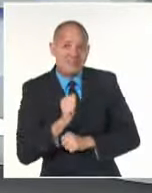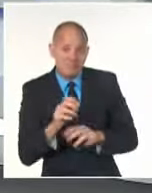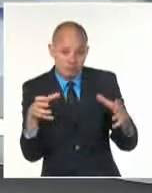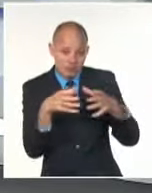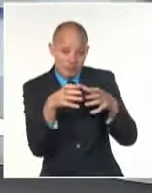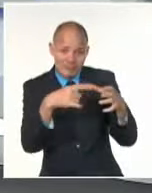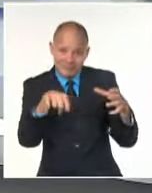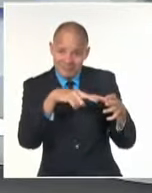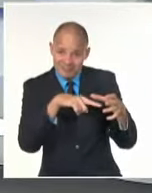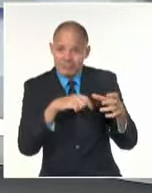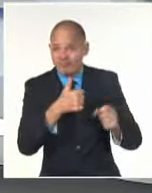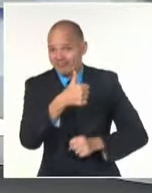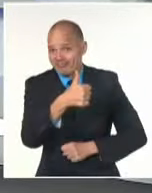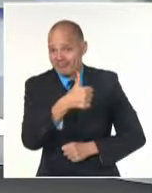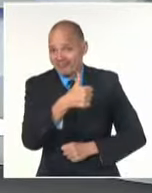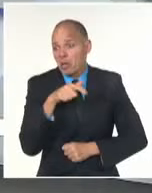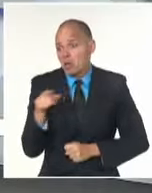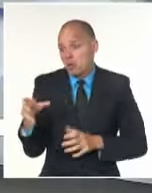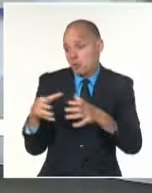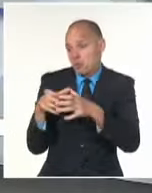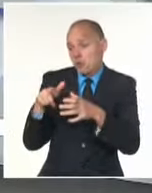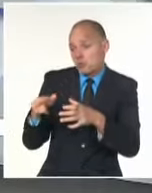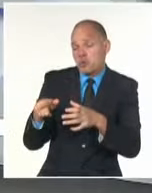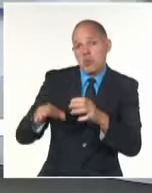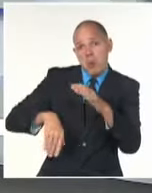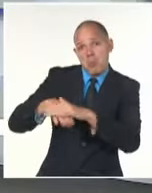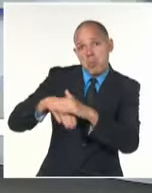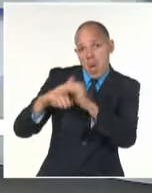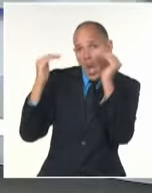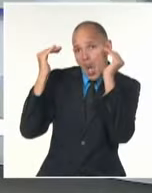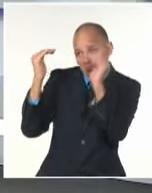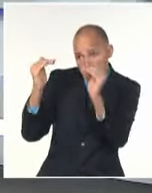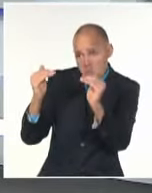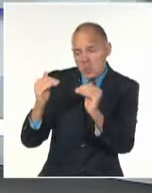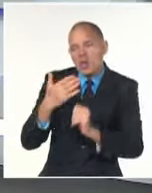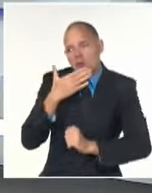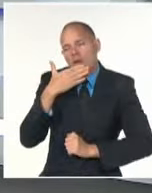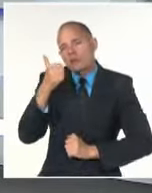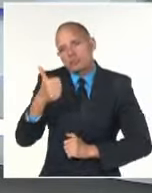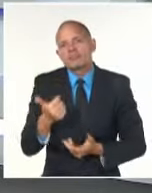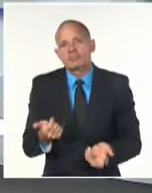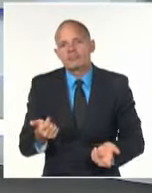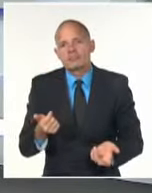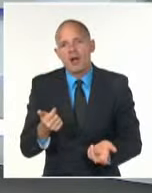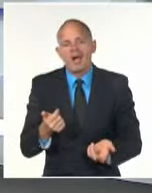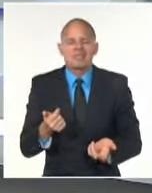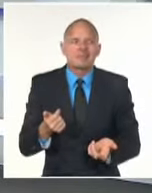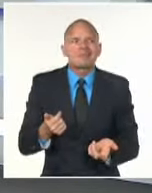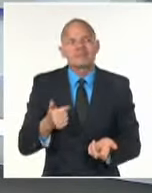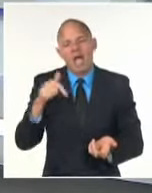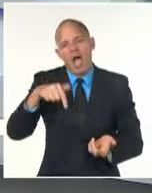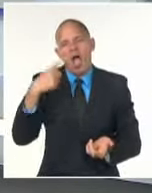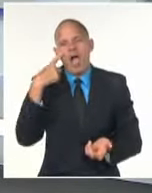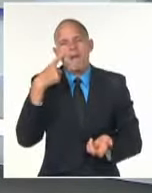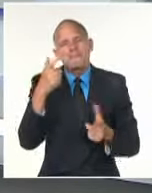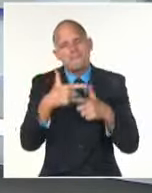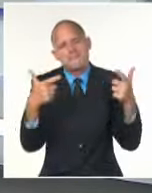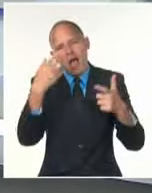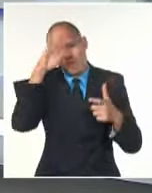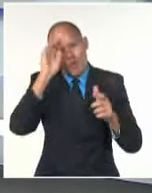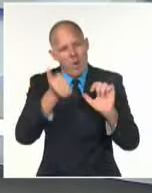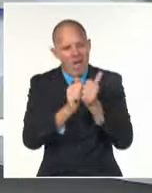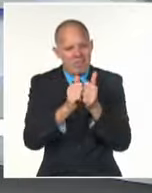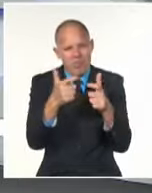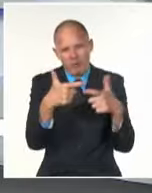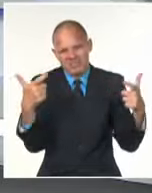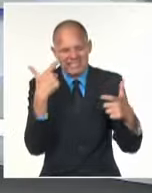este éxito del fútbol sala es una bocanada de oxígeno en una época donde la mayoría de los deportes colectivos